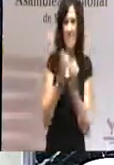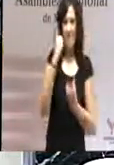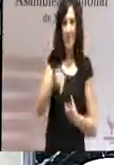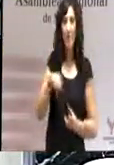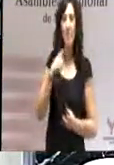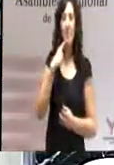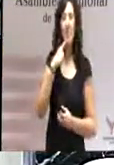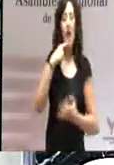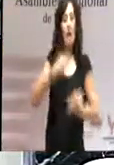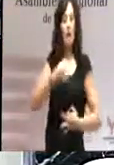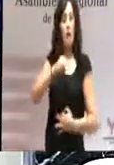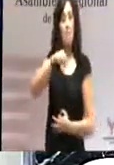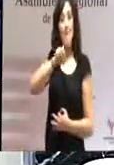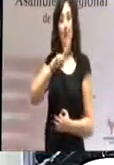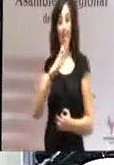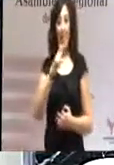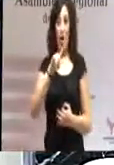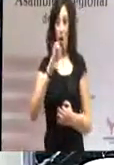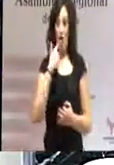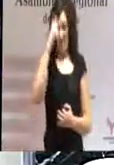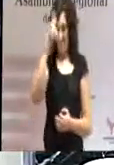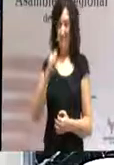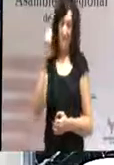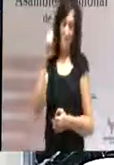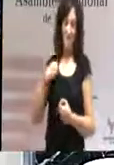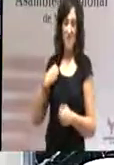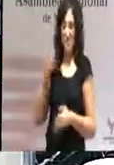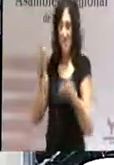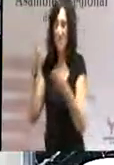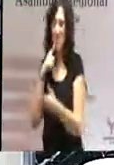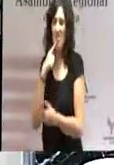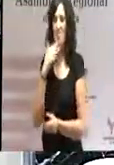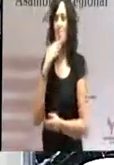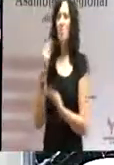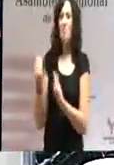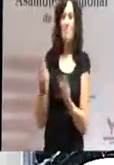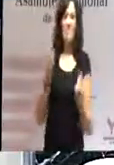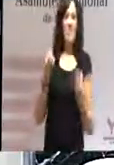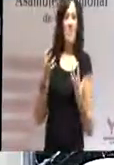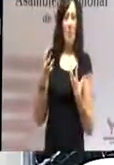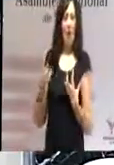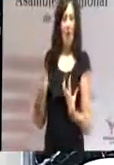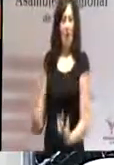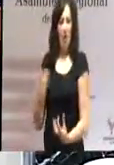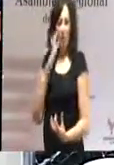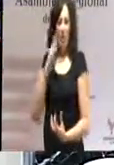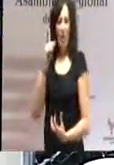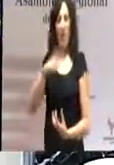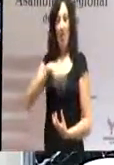Asegura Marcelo, que así se llama el centinela: algo huele a podrido en Dinamarca.